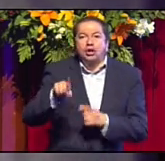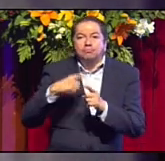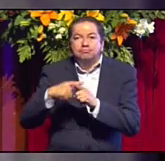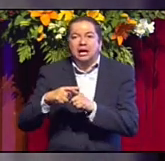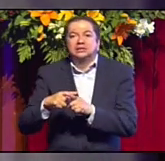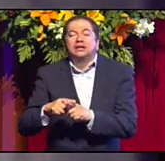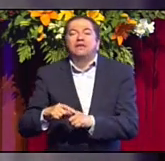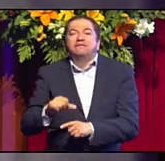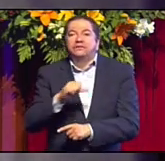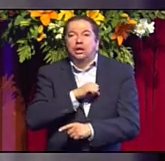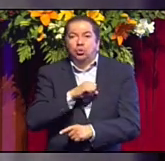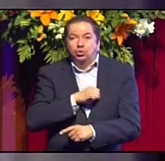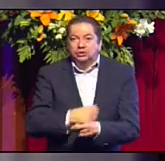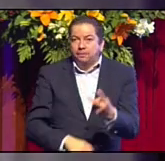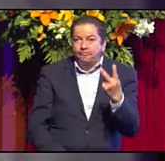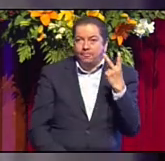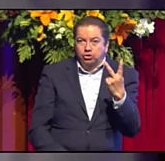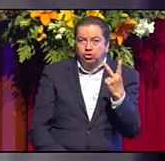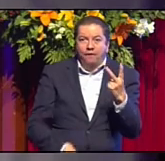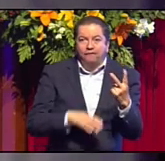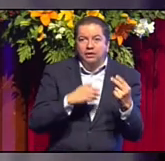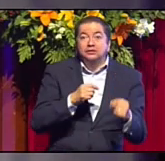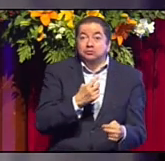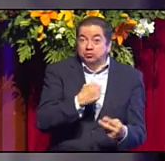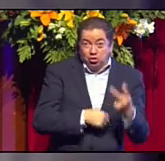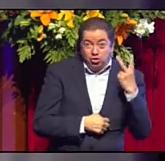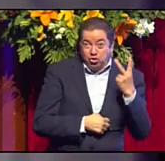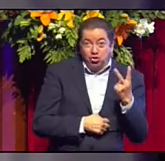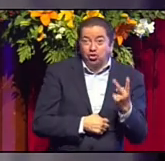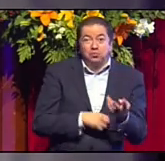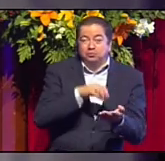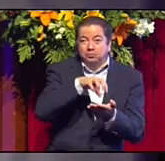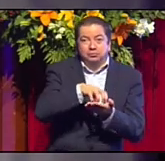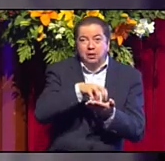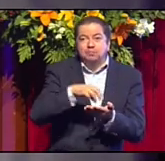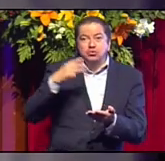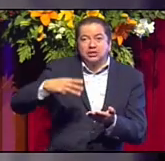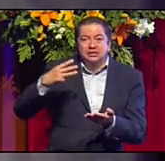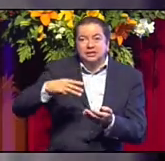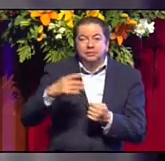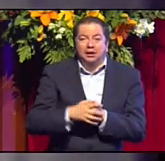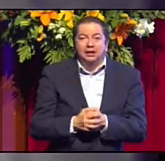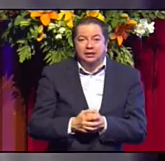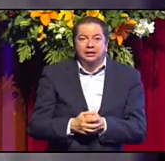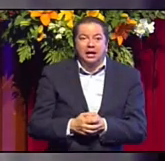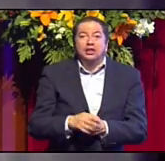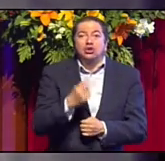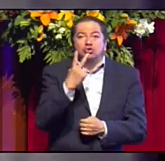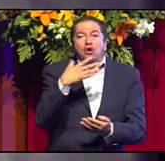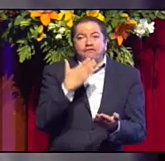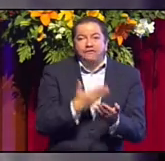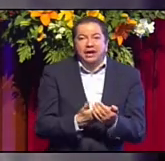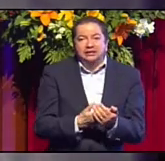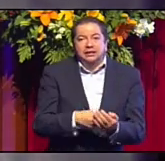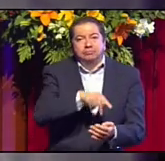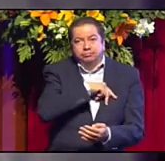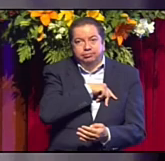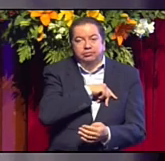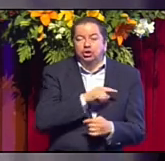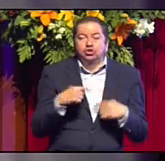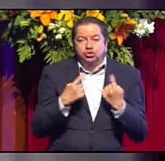los dos únicos municipios en Chile que hemos obtenido dos veces esta certificación de excelencia que entrega Cernatur. Por lo cual nos sentimos